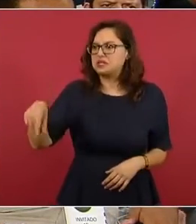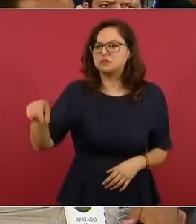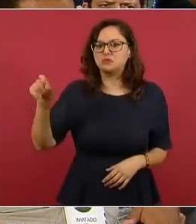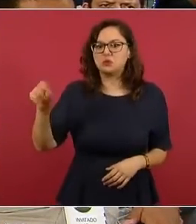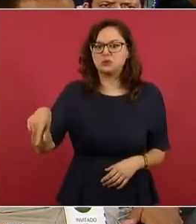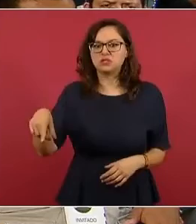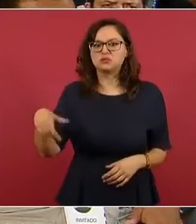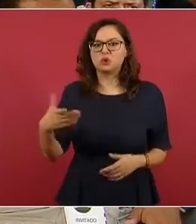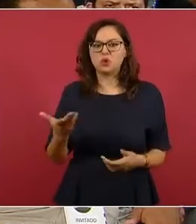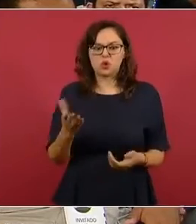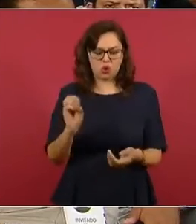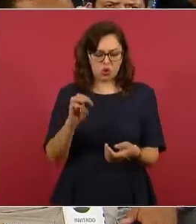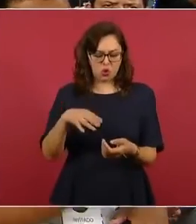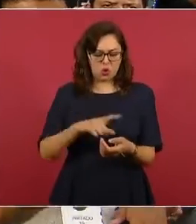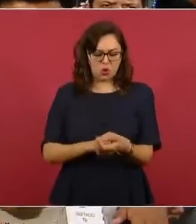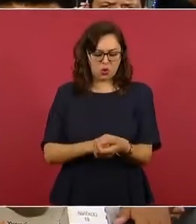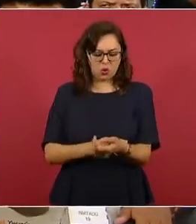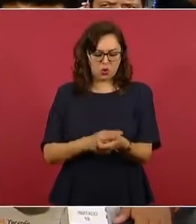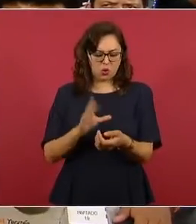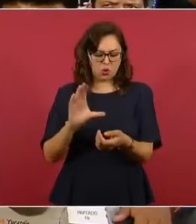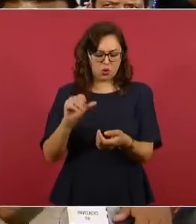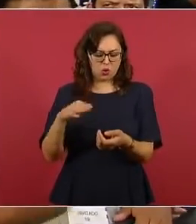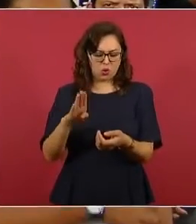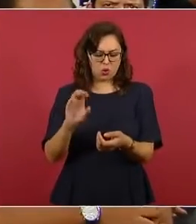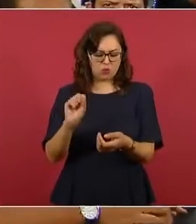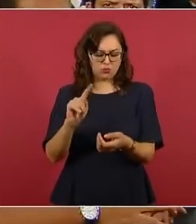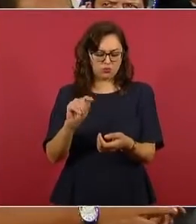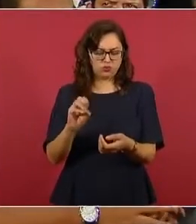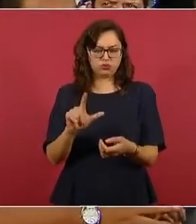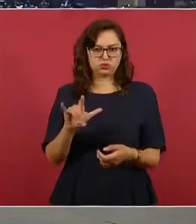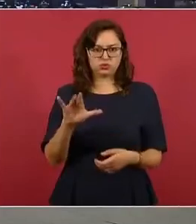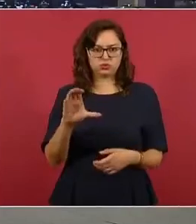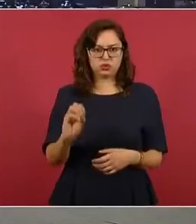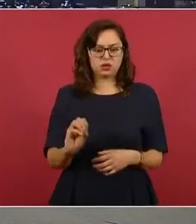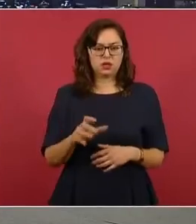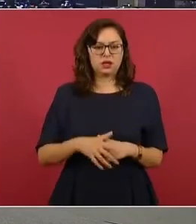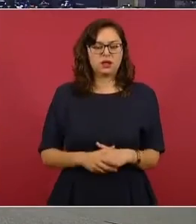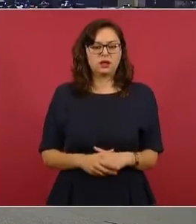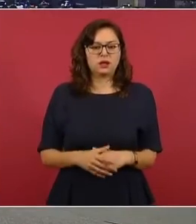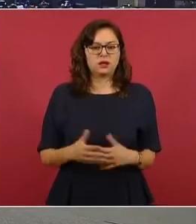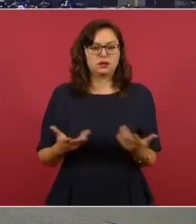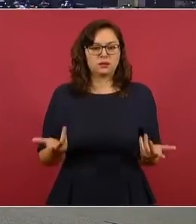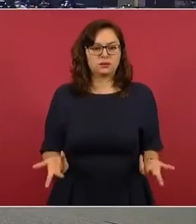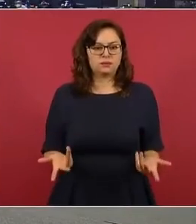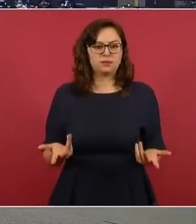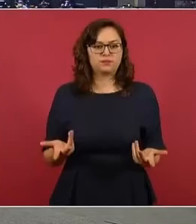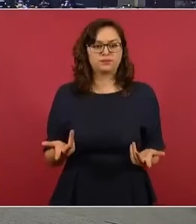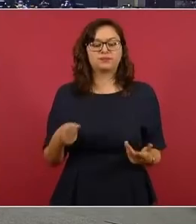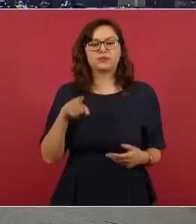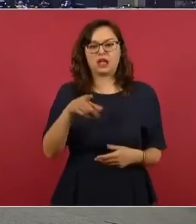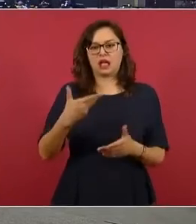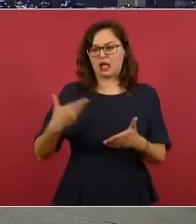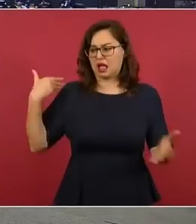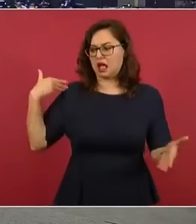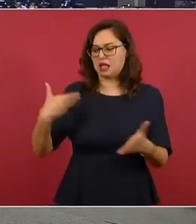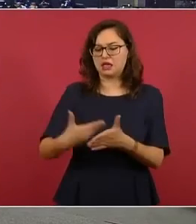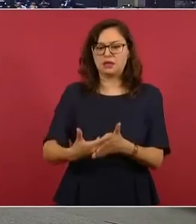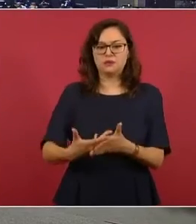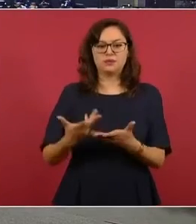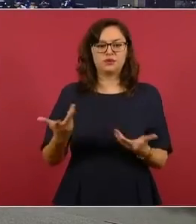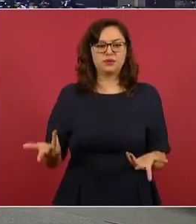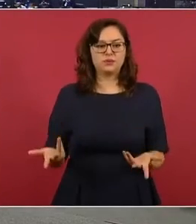mucho por cómo dejaron las refinerías en los sexenios pasados,